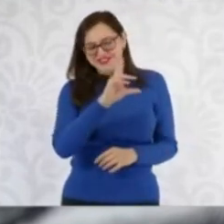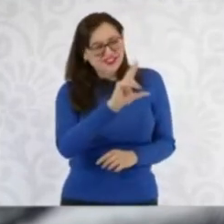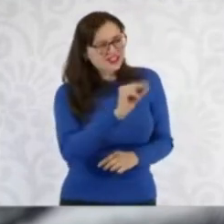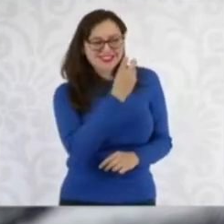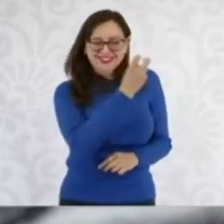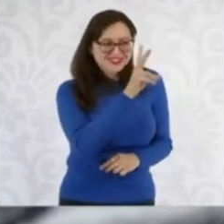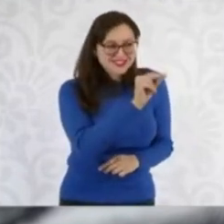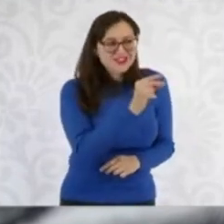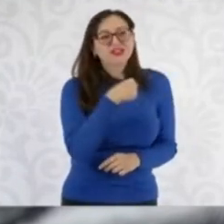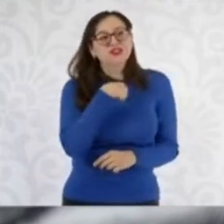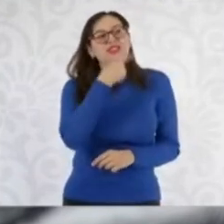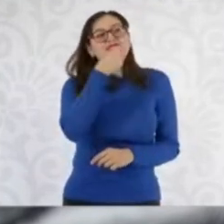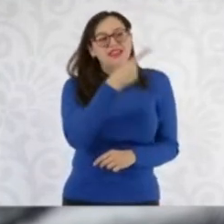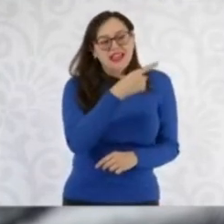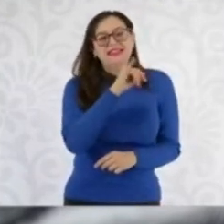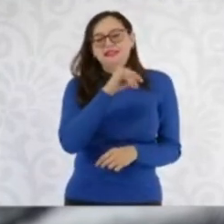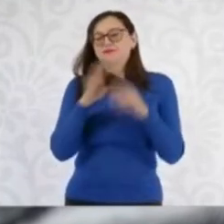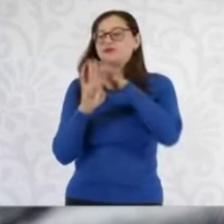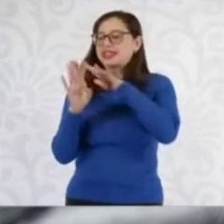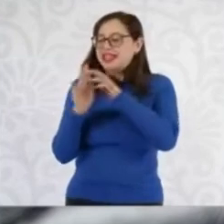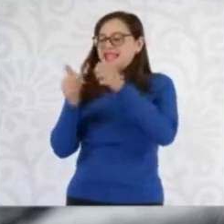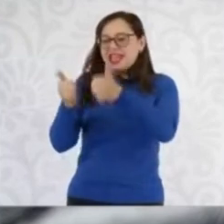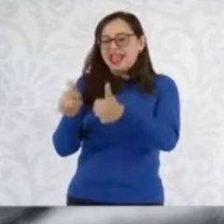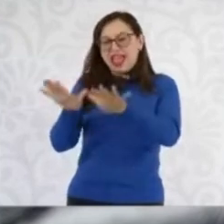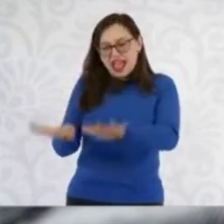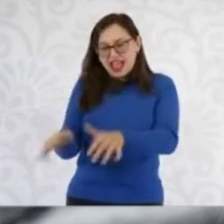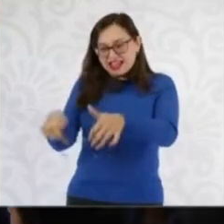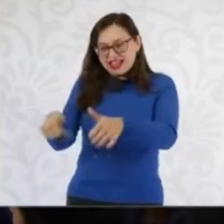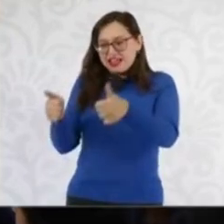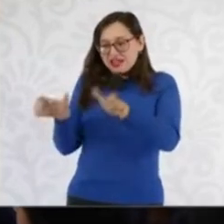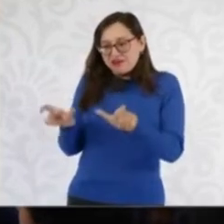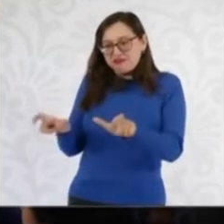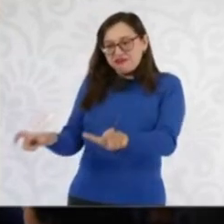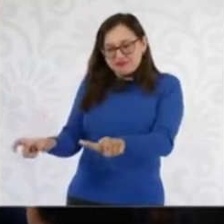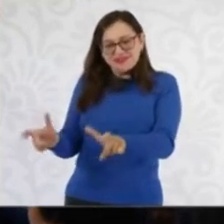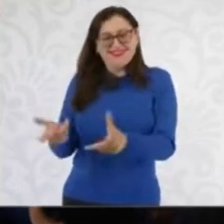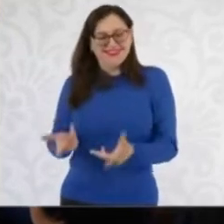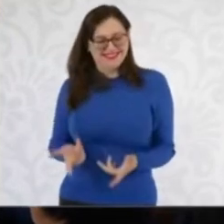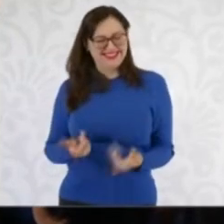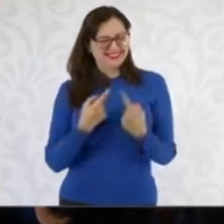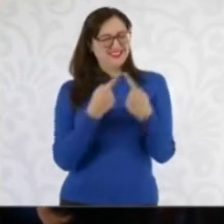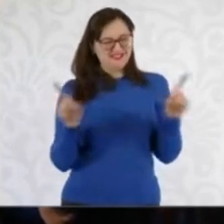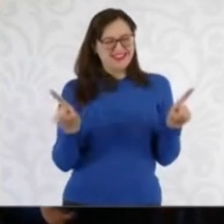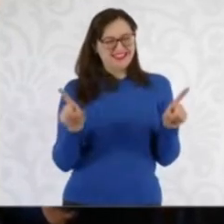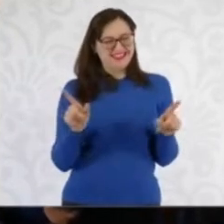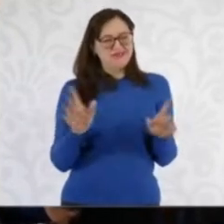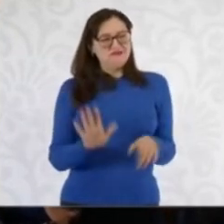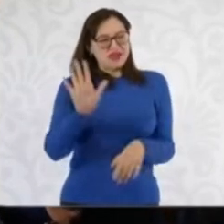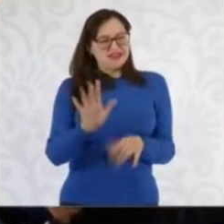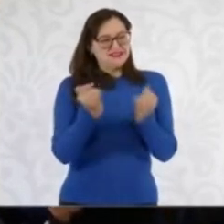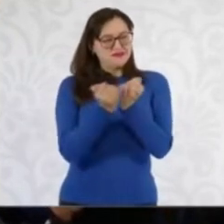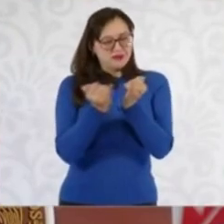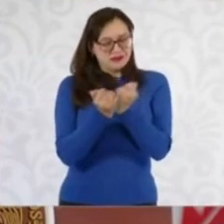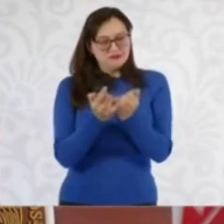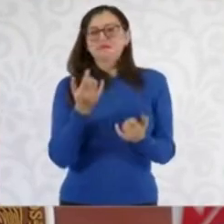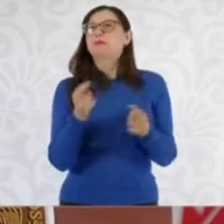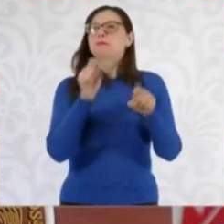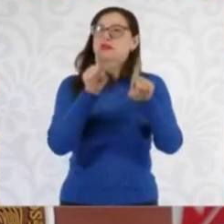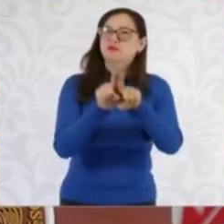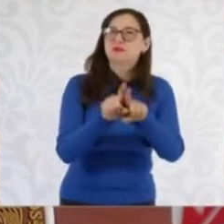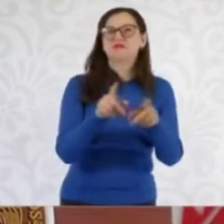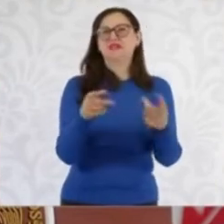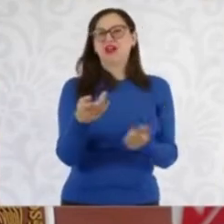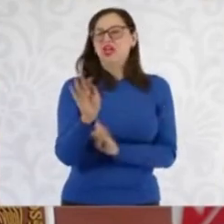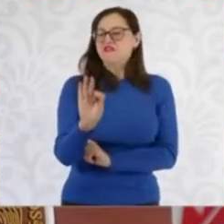los migrantes. Hablamos del tema del fentanilo y en qué se puede colaborar con respecto a nuestras